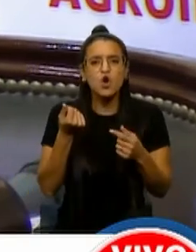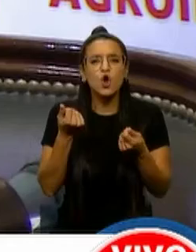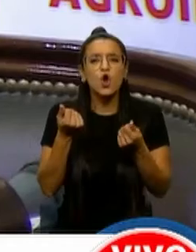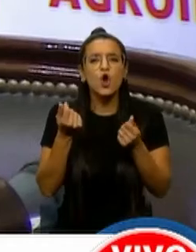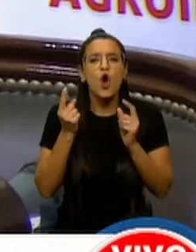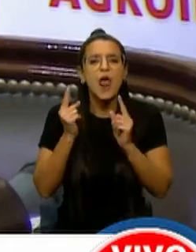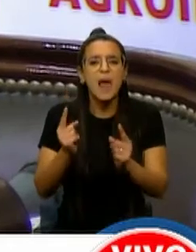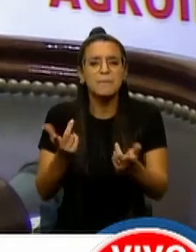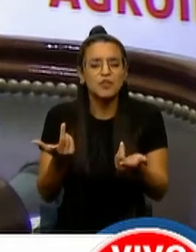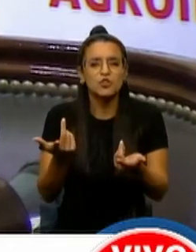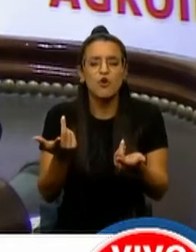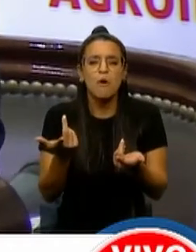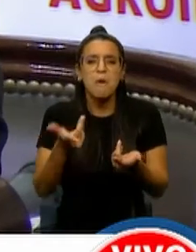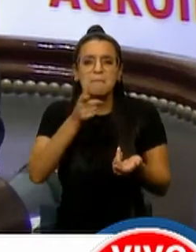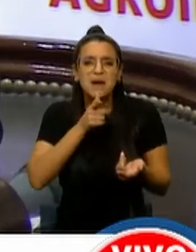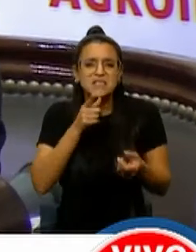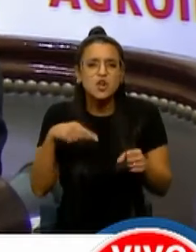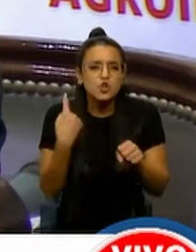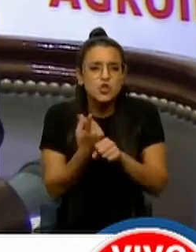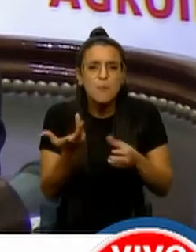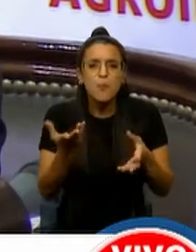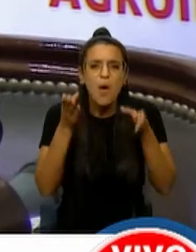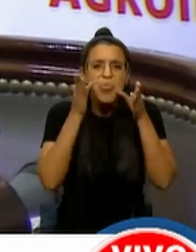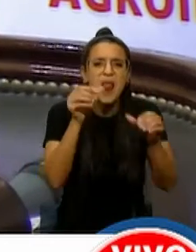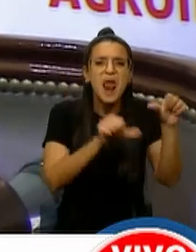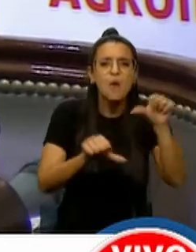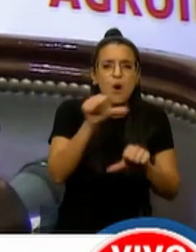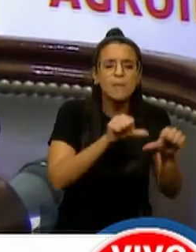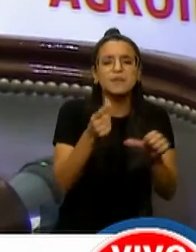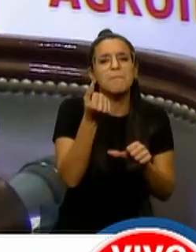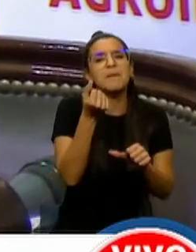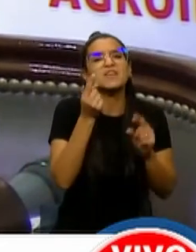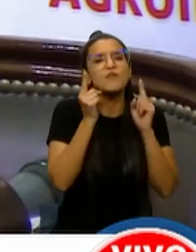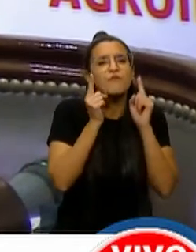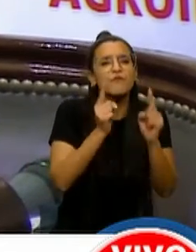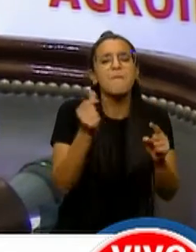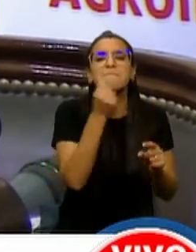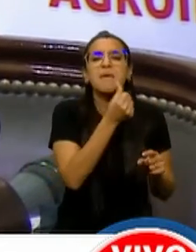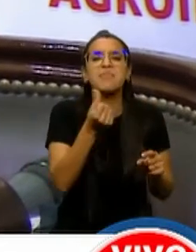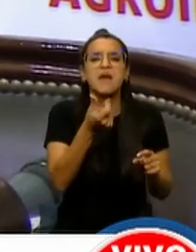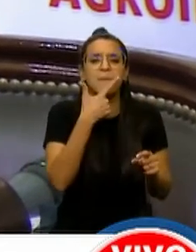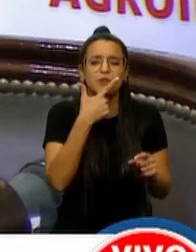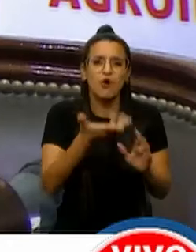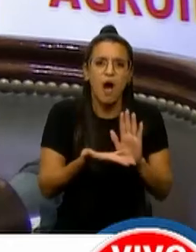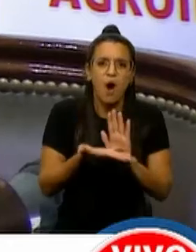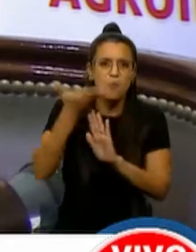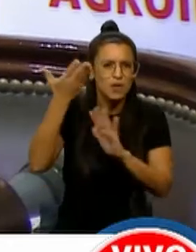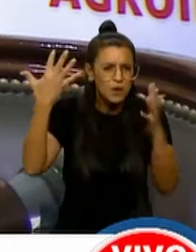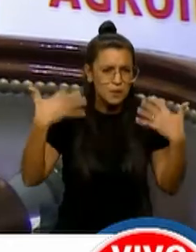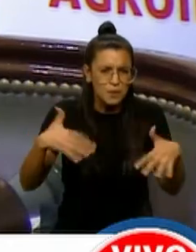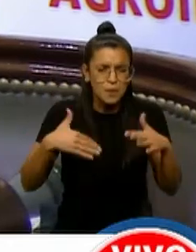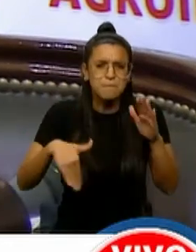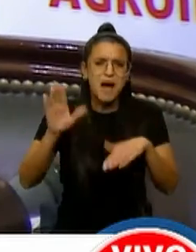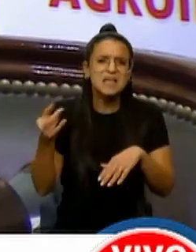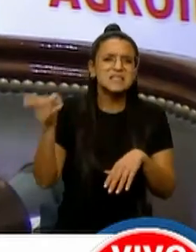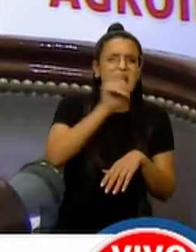no se ha podido, parecería, encarar a los laboratorios y congelar los precios de los medicamentos, que aumentaron mucho más que